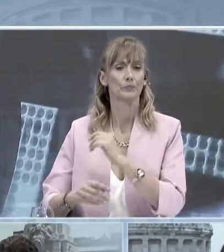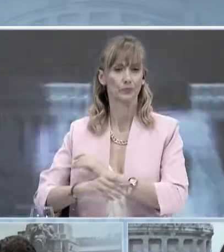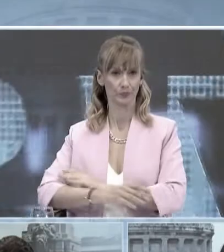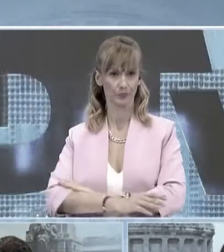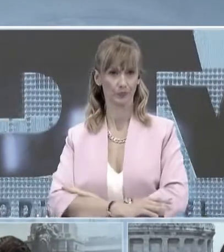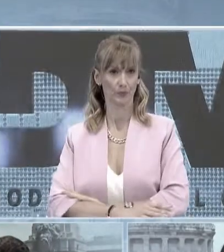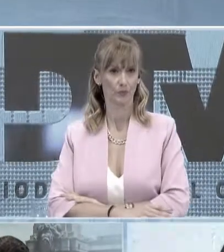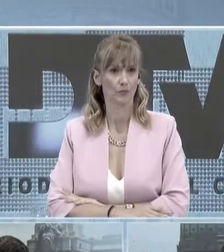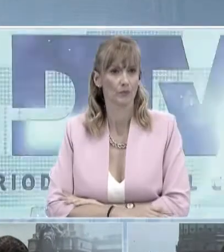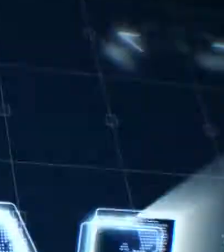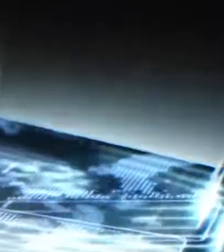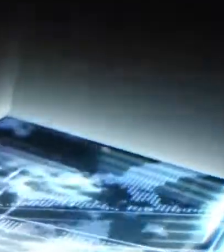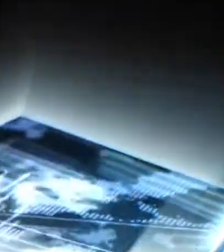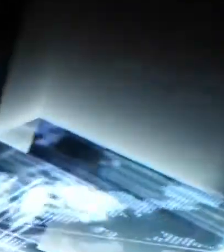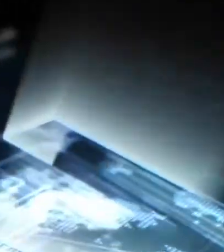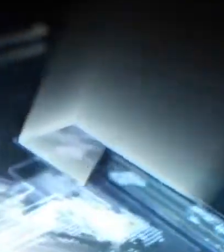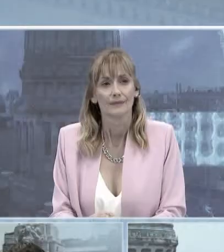dedique a hacer juegos políticos.